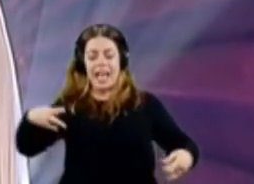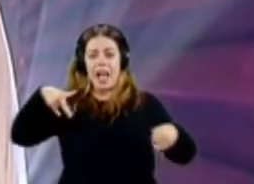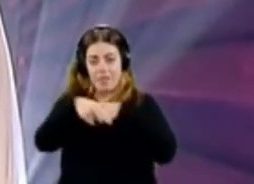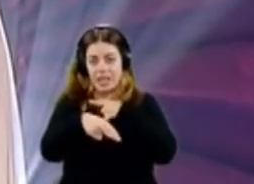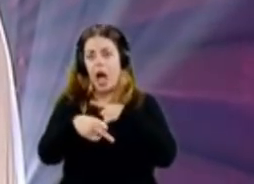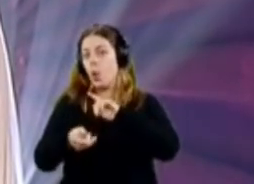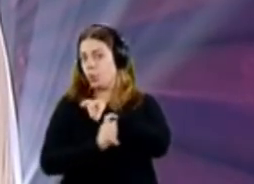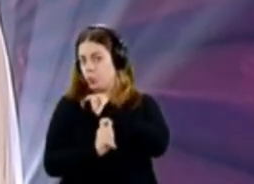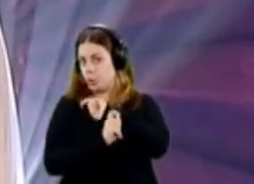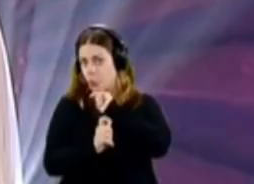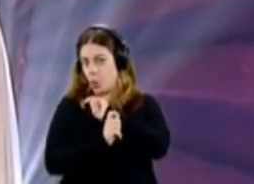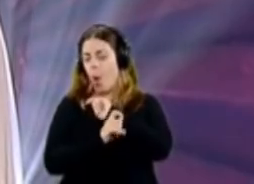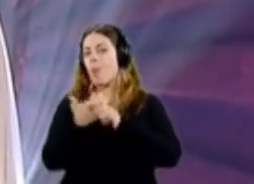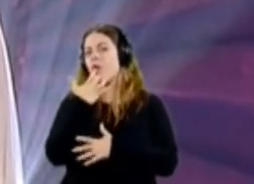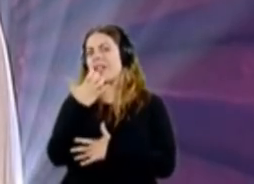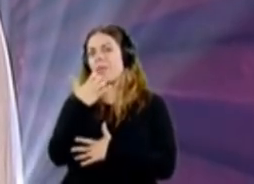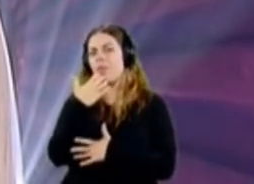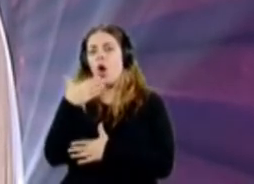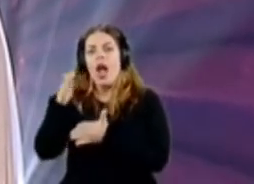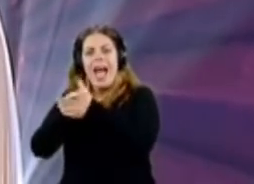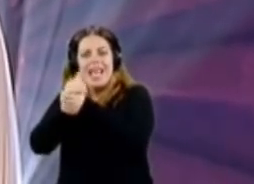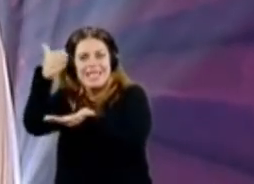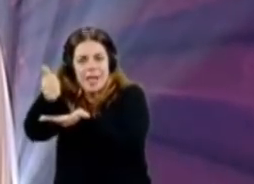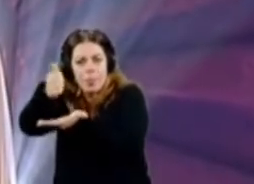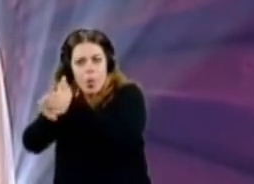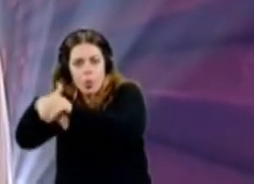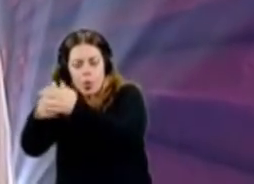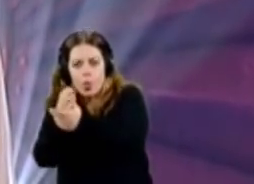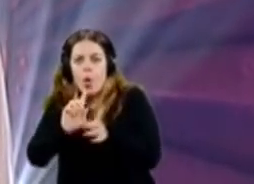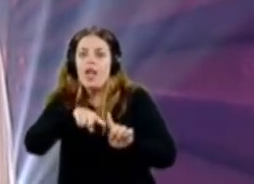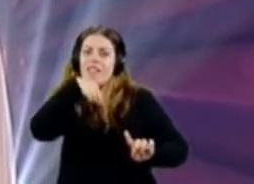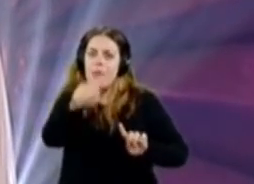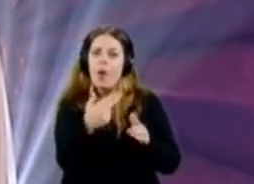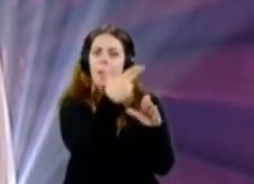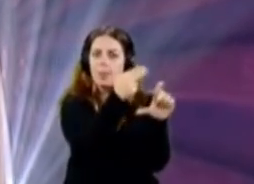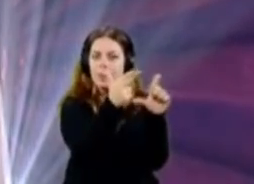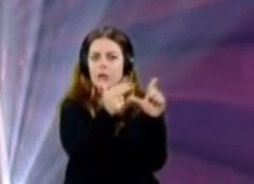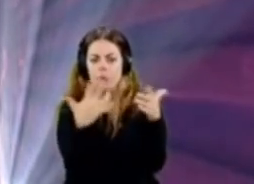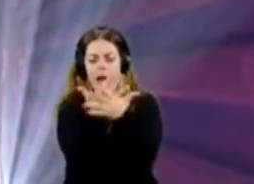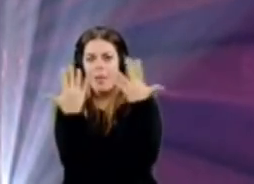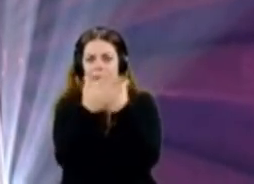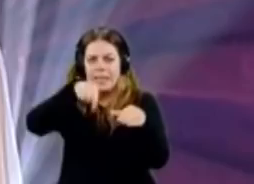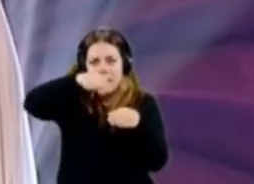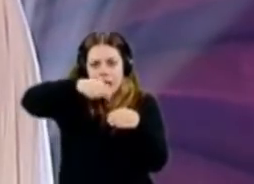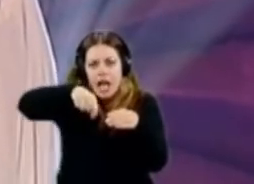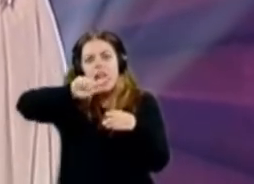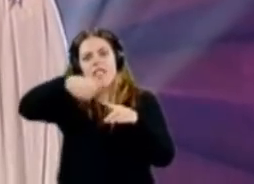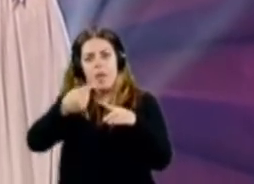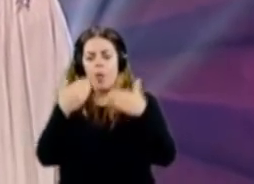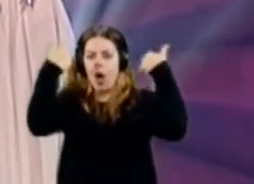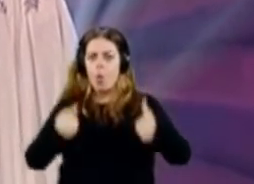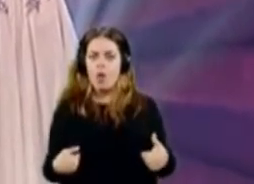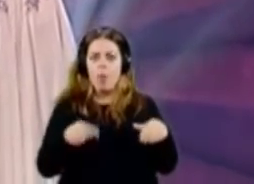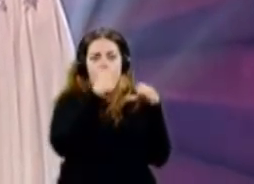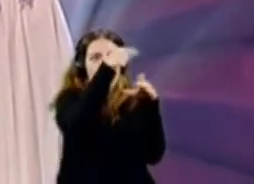la pintura al agua con champú y luego ya se lo pinta al modelo. Bueno, son los trucos que tienen cada